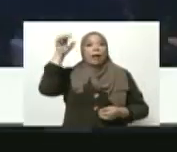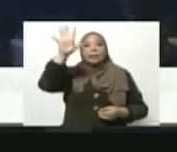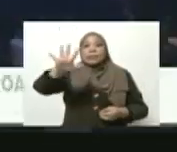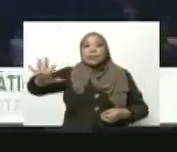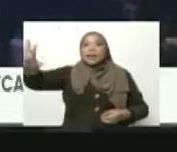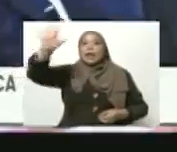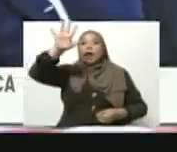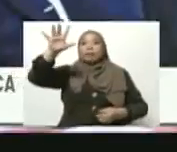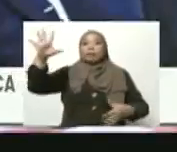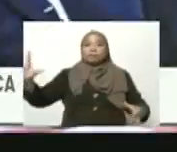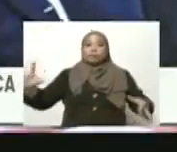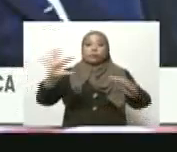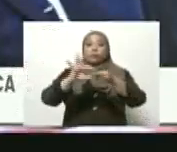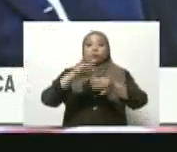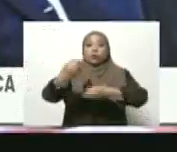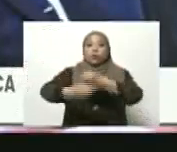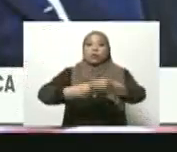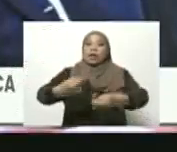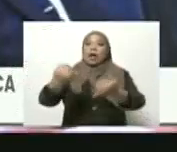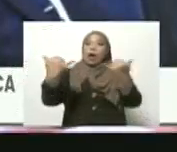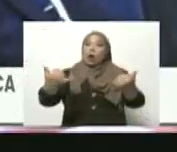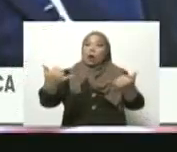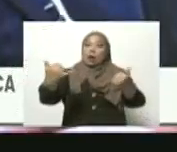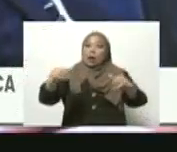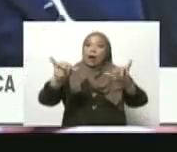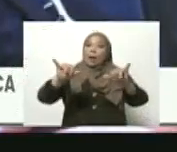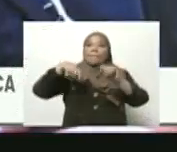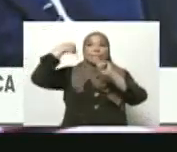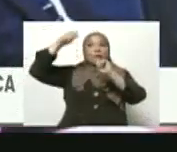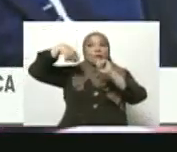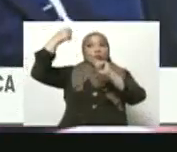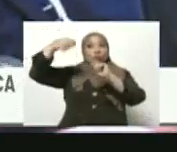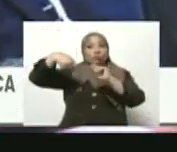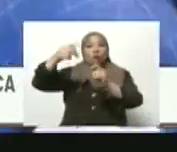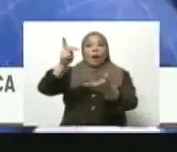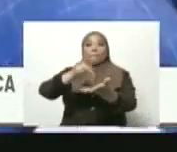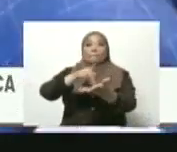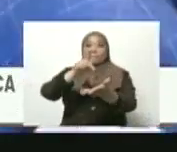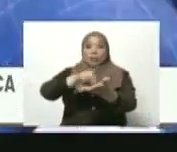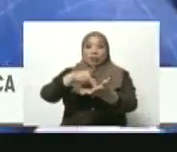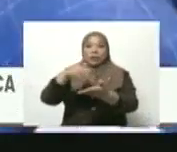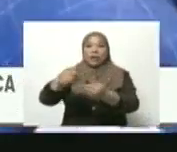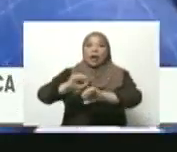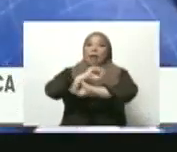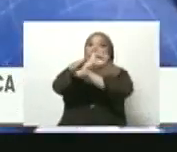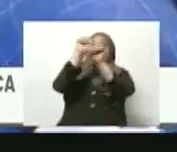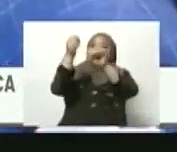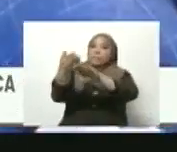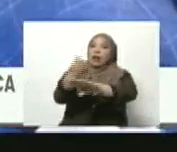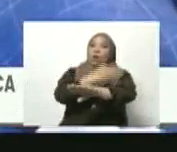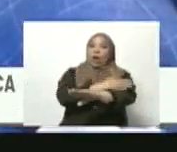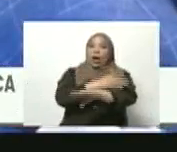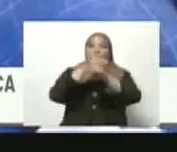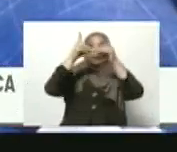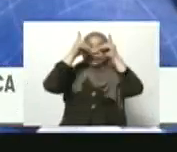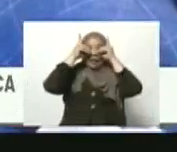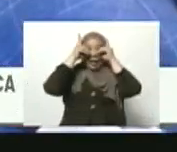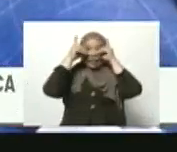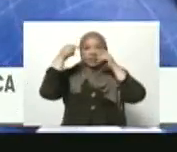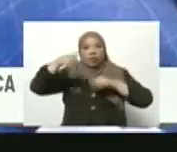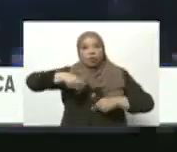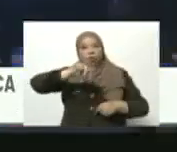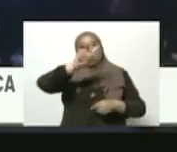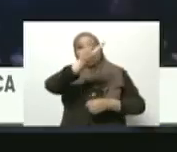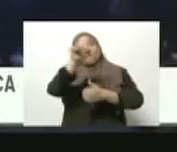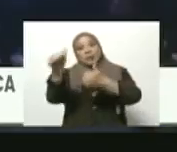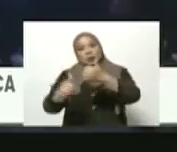mismo se realizan una videoconferencia más temprano participó la vicepresidenta ejecutiva del pse rodríguez ahí están los inversionistas además participó el